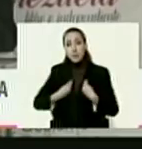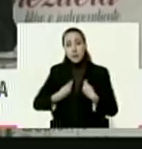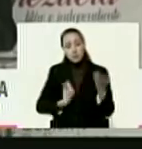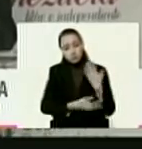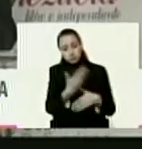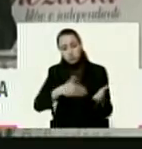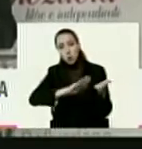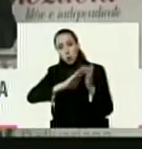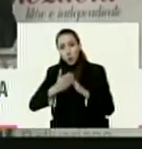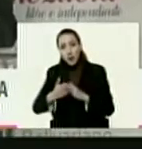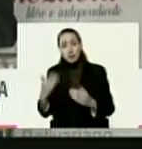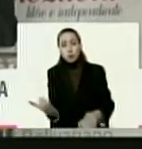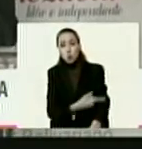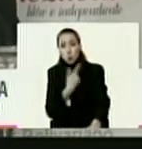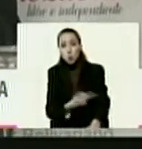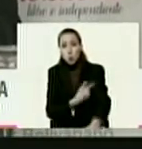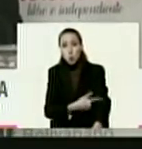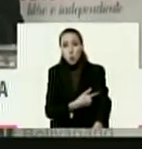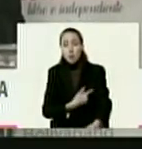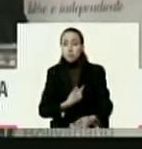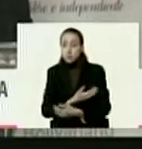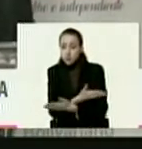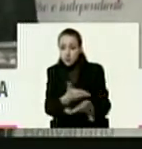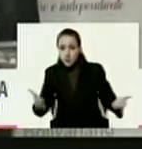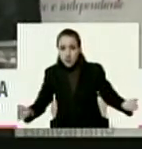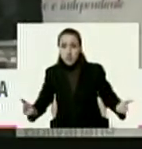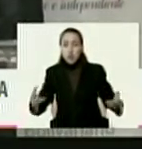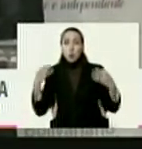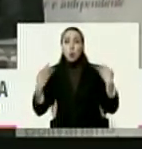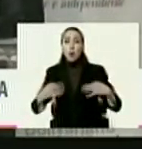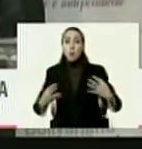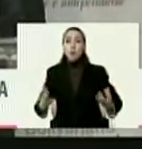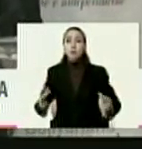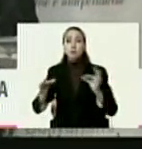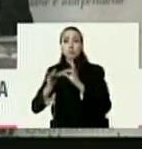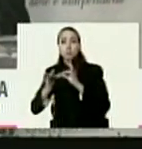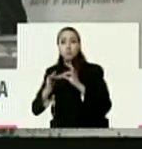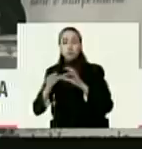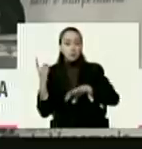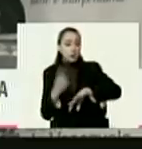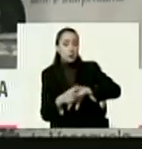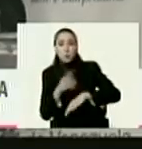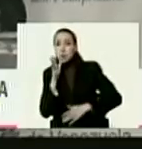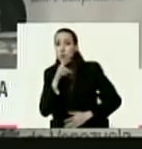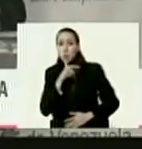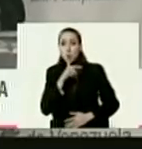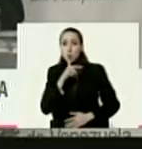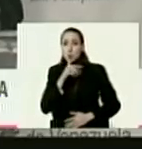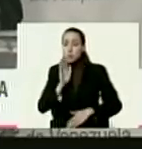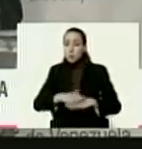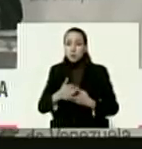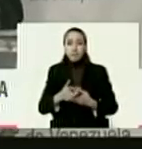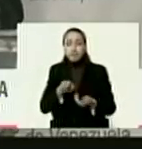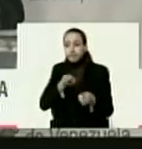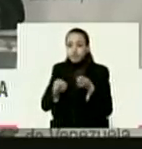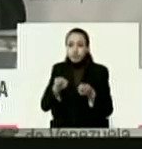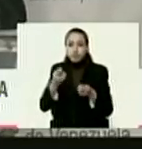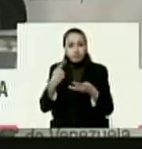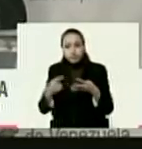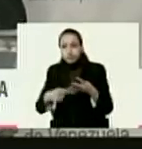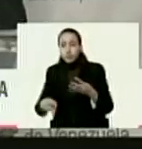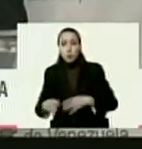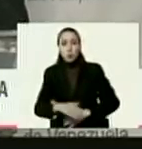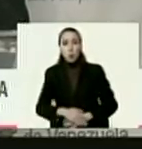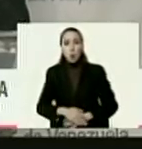comunidad, fraternalmente y en armonía con la naturaleza. No hay más tiempo, ni márgenes de maniobra para medias tintas,